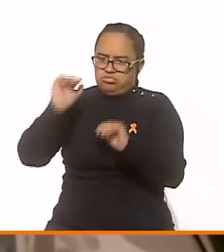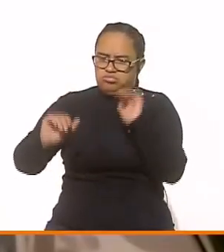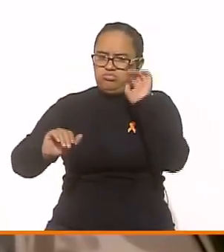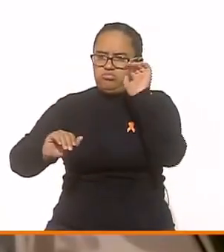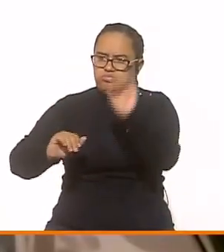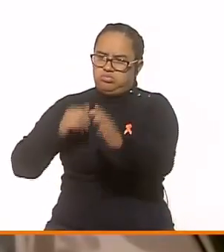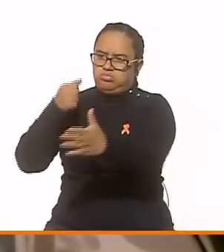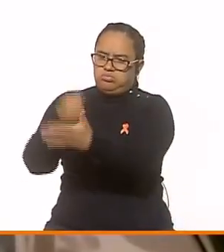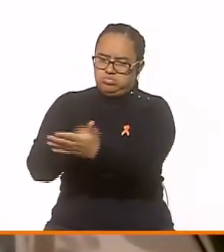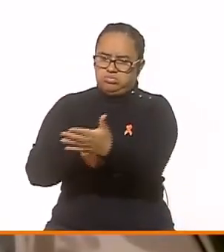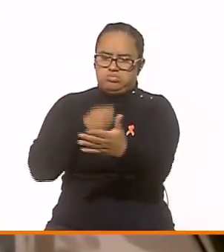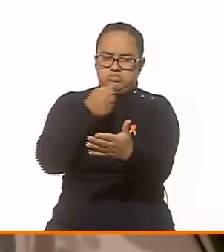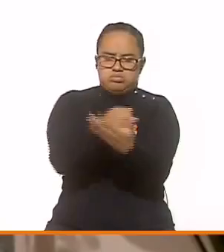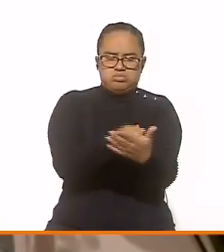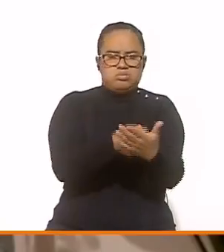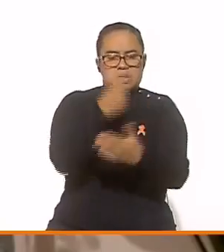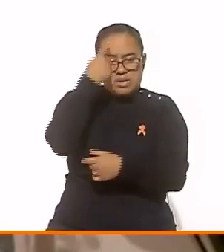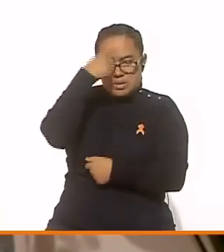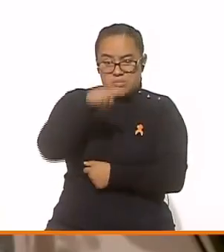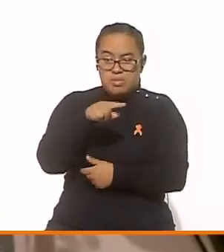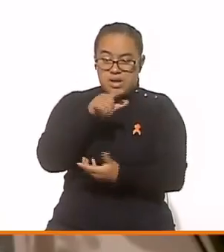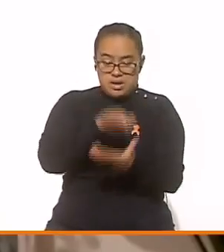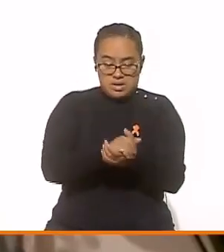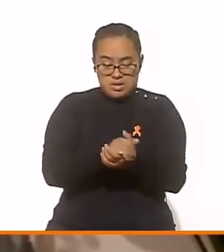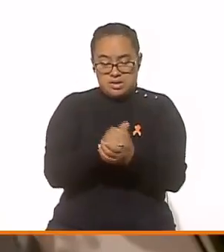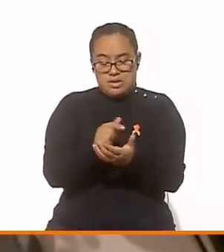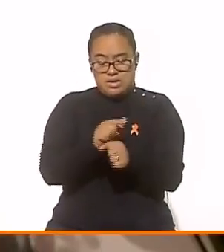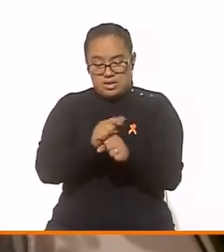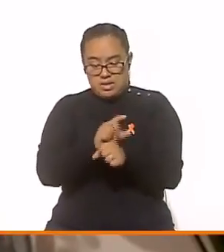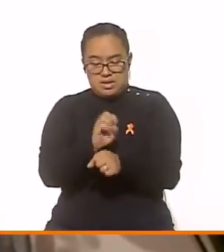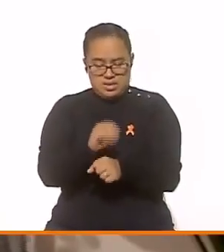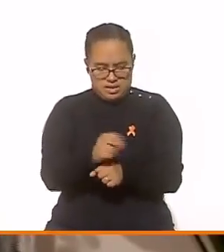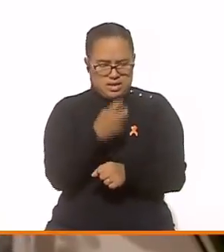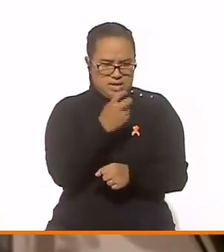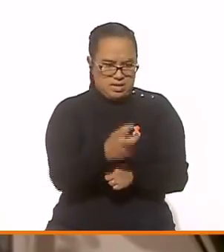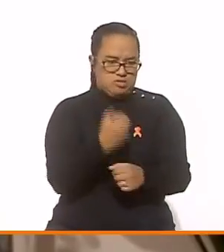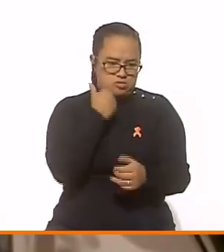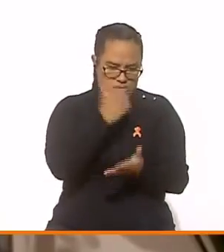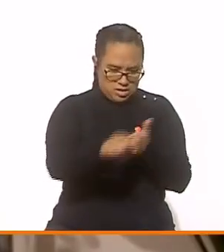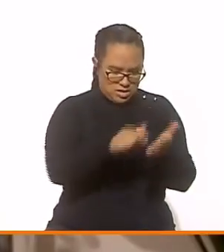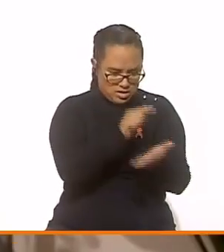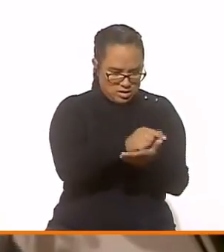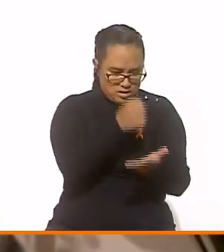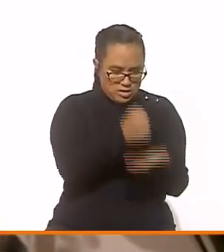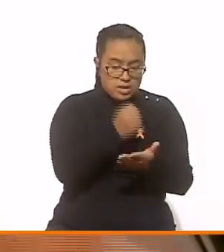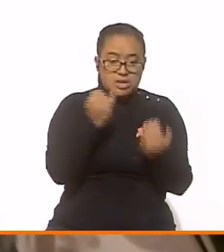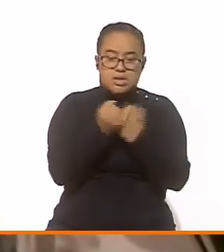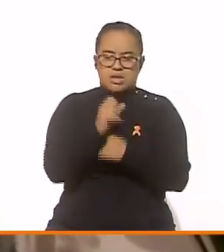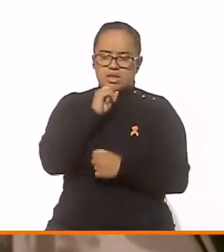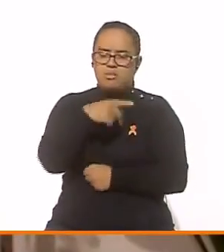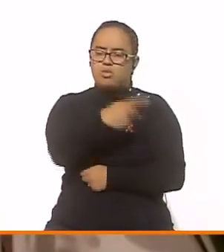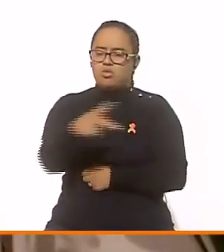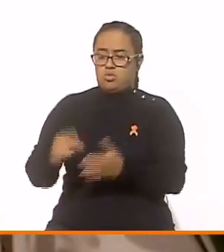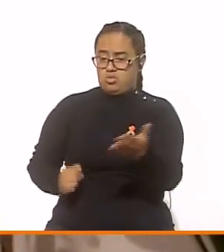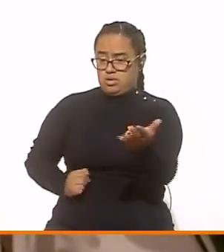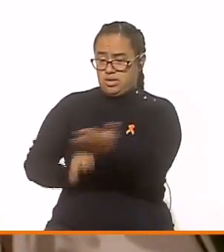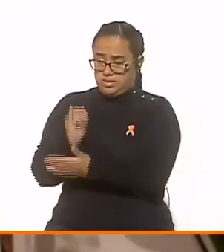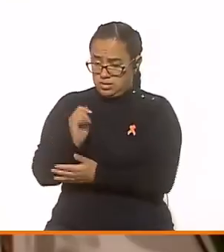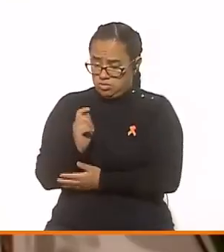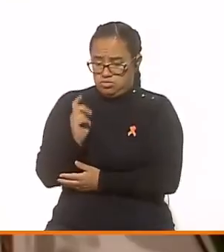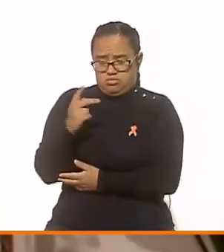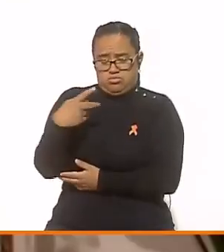que se legalice el matrimonio igualitario, pero también que se reconozca la identidad de género, que ahora ya se